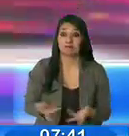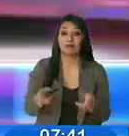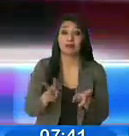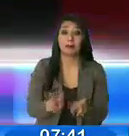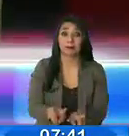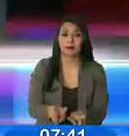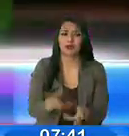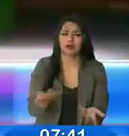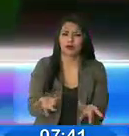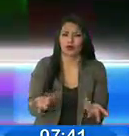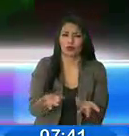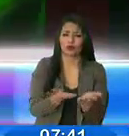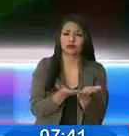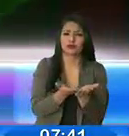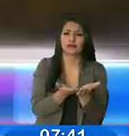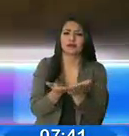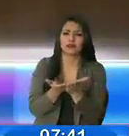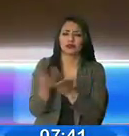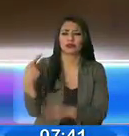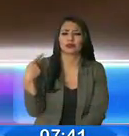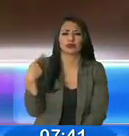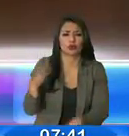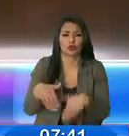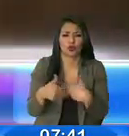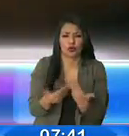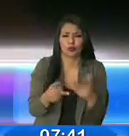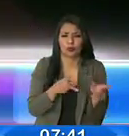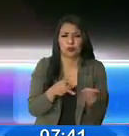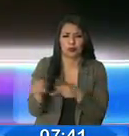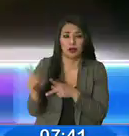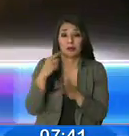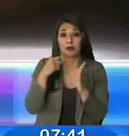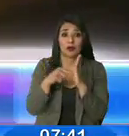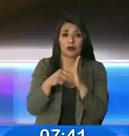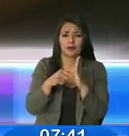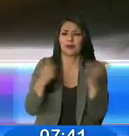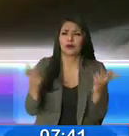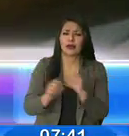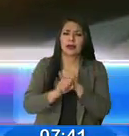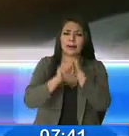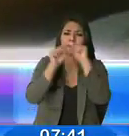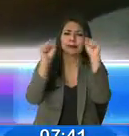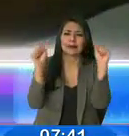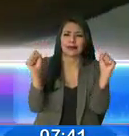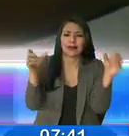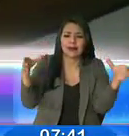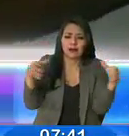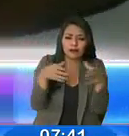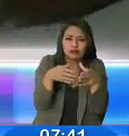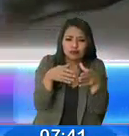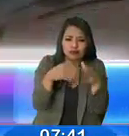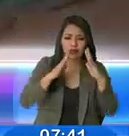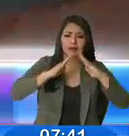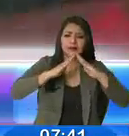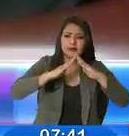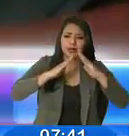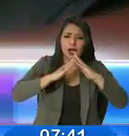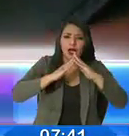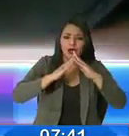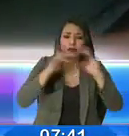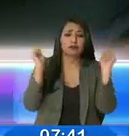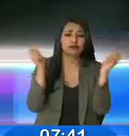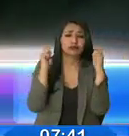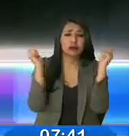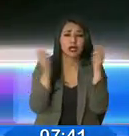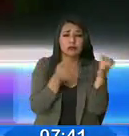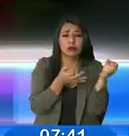nuevos mecanismos de servicio de prostitución. Se habla de los llamados amanecederos o prostíbulos ilegales en viviendas que alargan sus